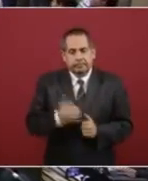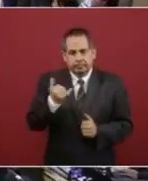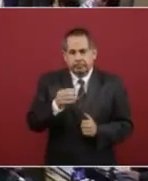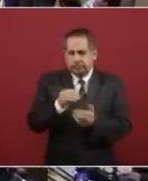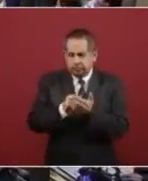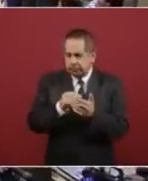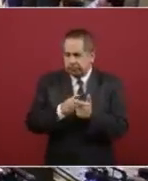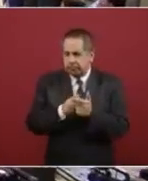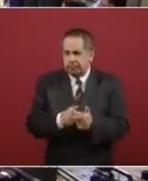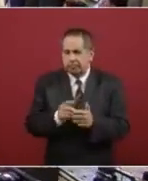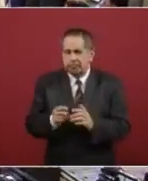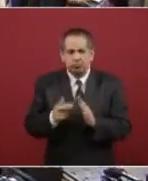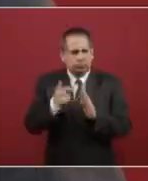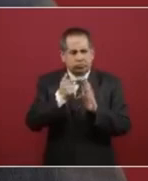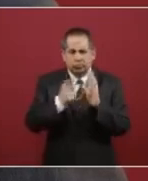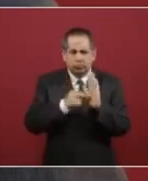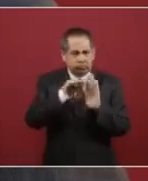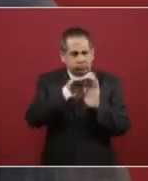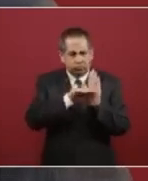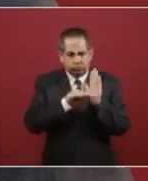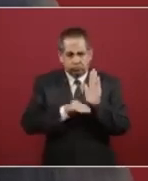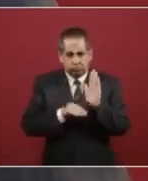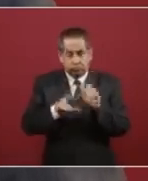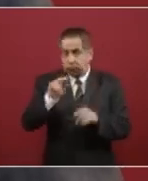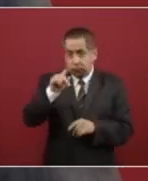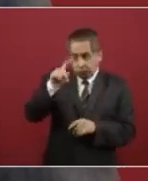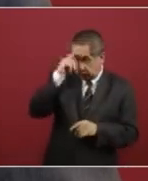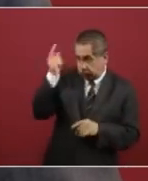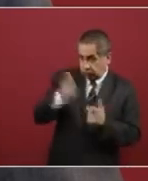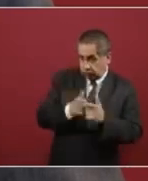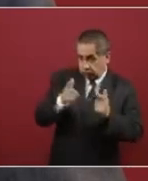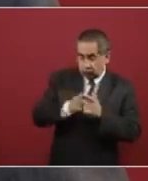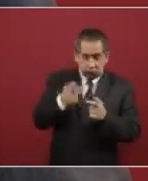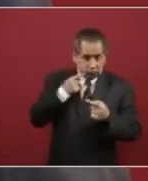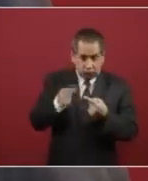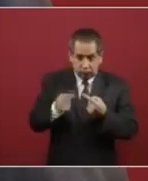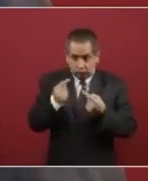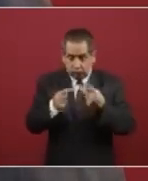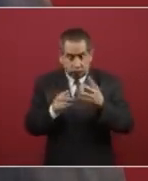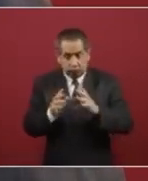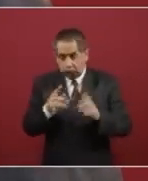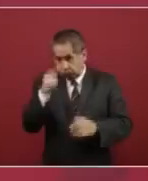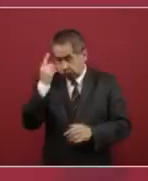mantener los requisitos, porque no es fácil